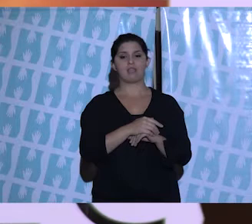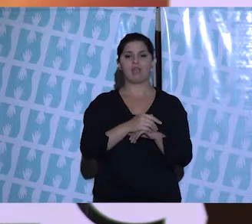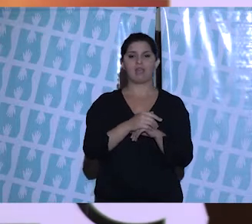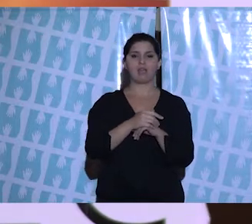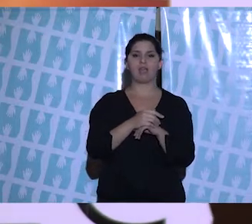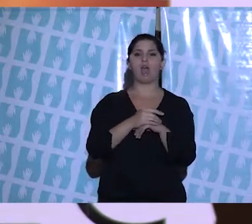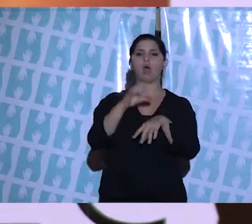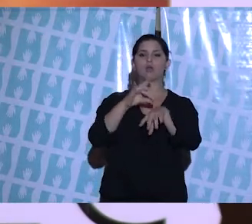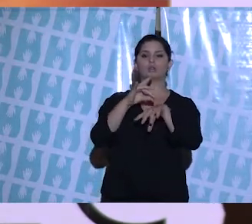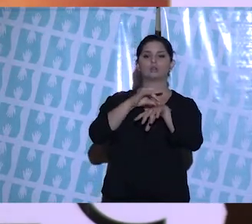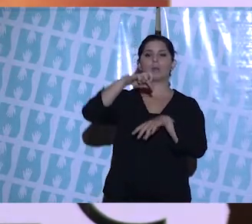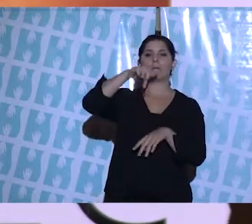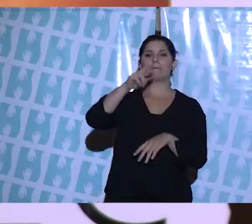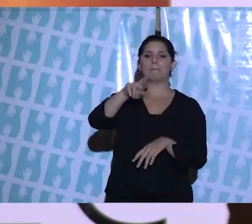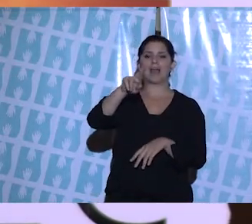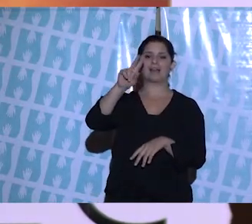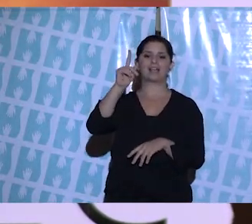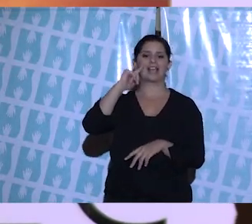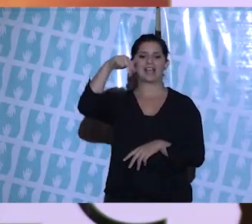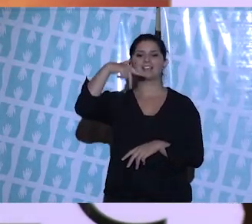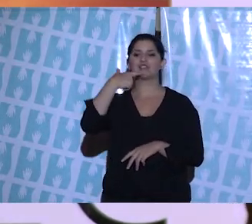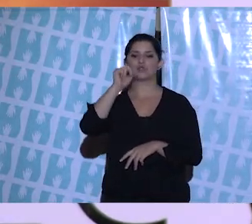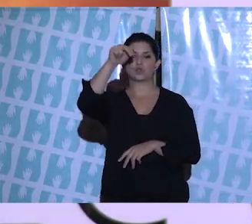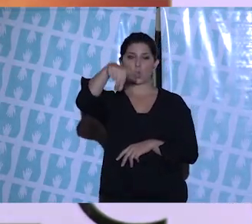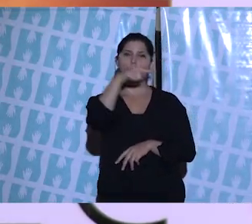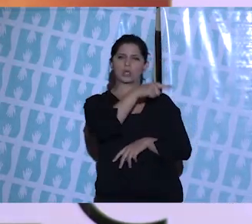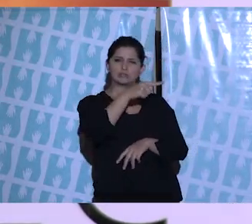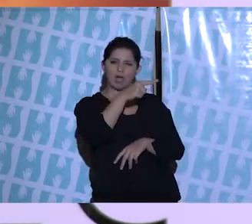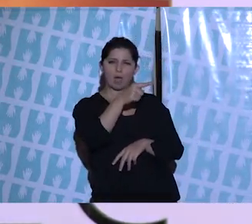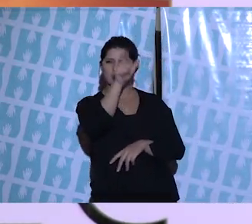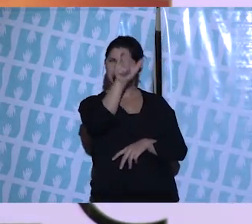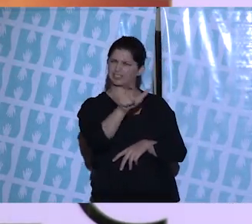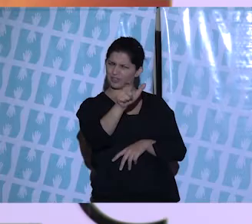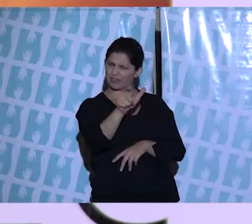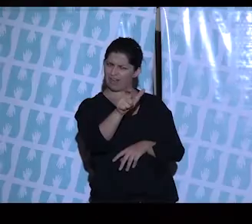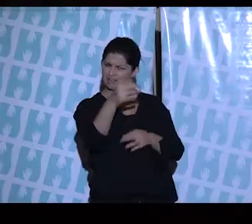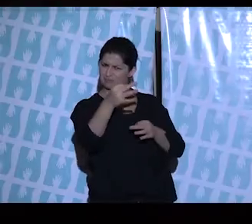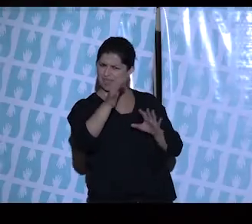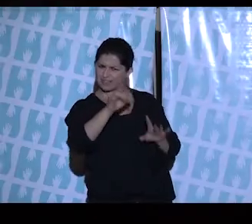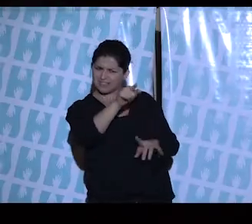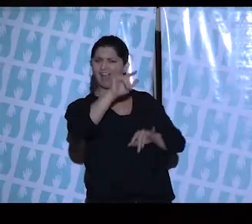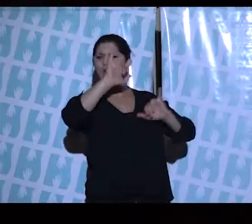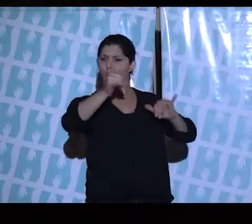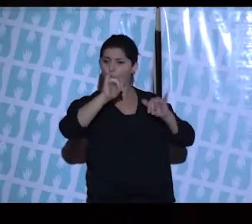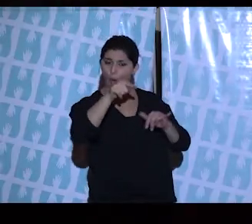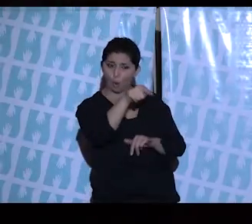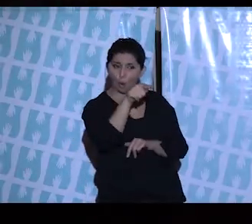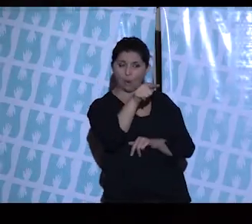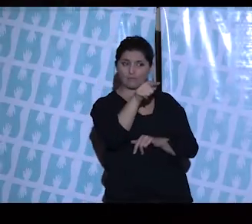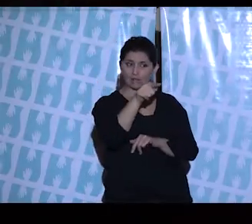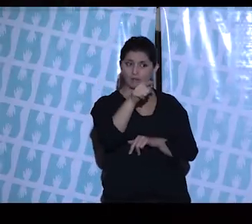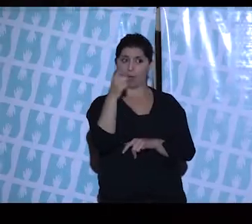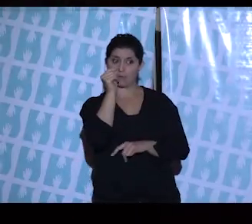James Parkinson, que era un personaje muy particular, James Parkinson, era un joven, hijo de